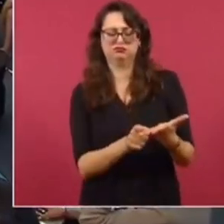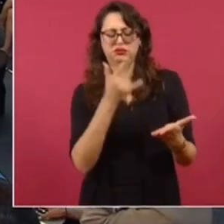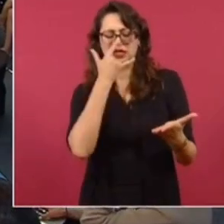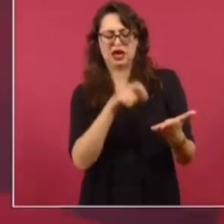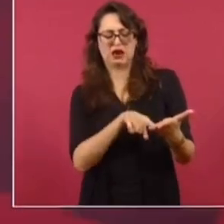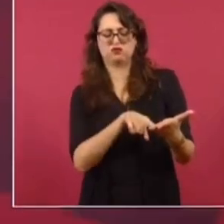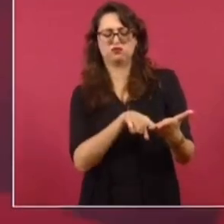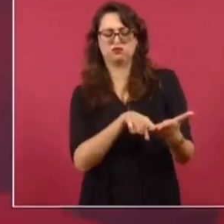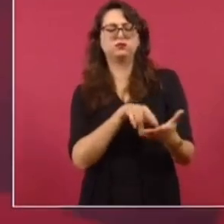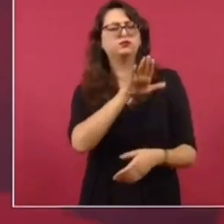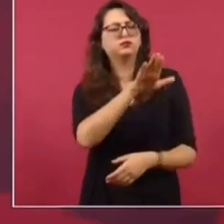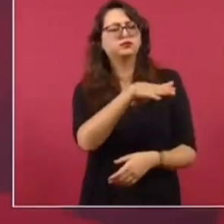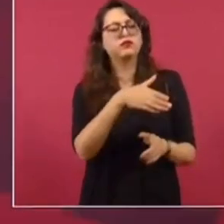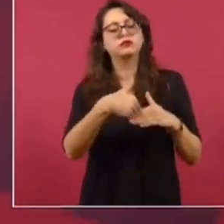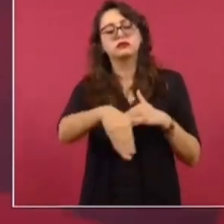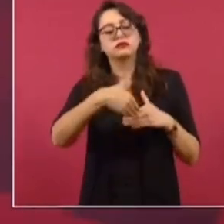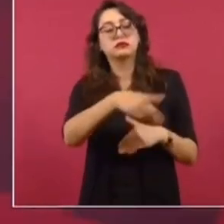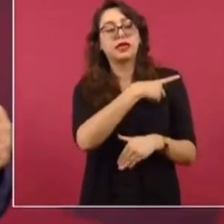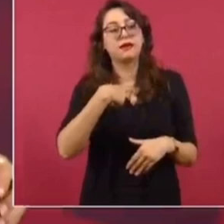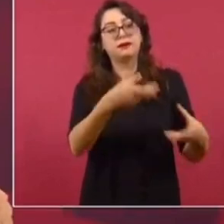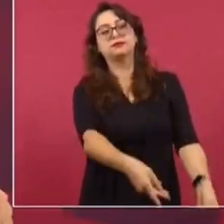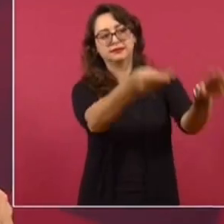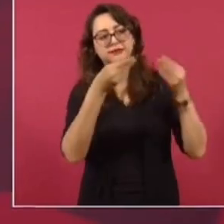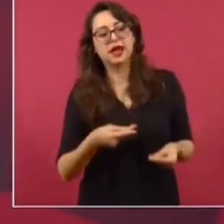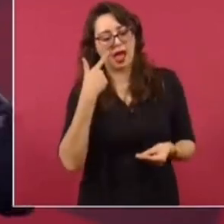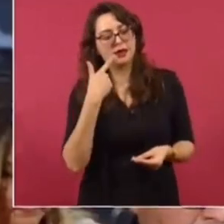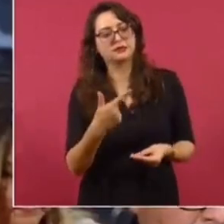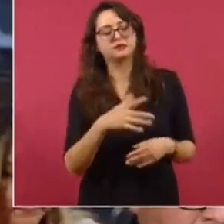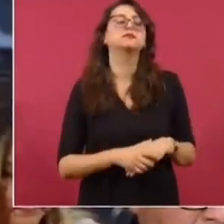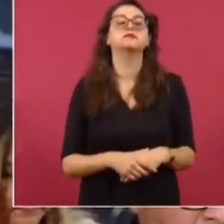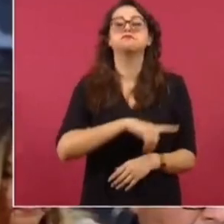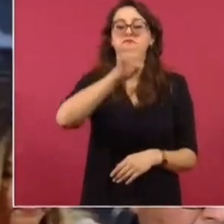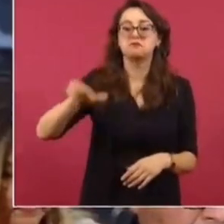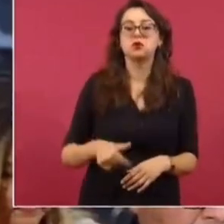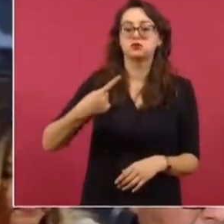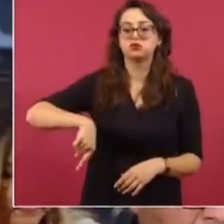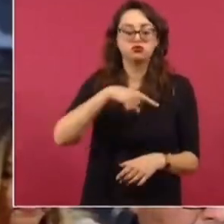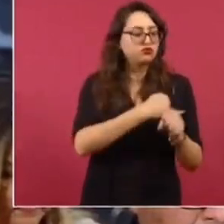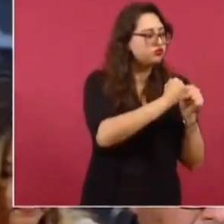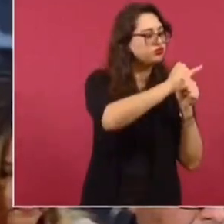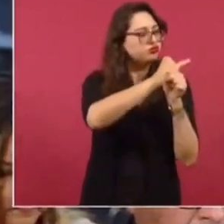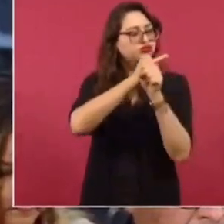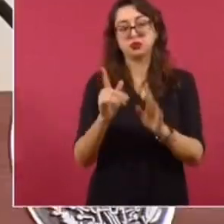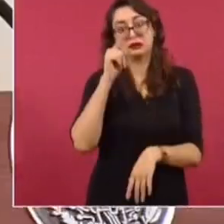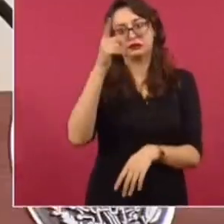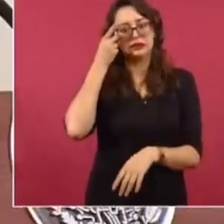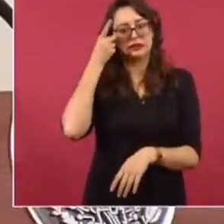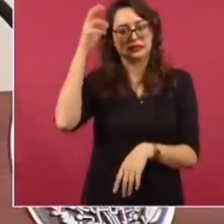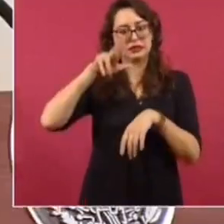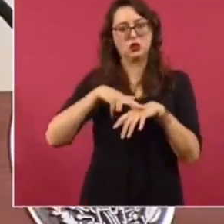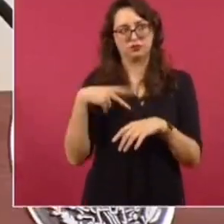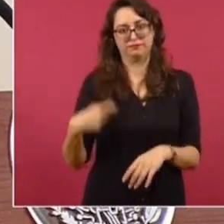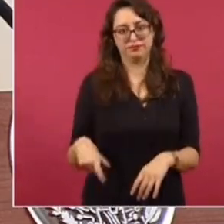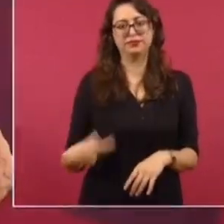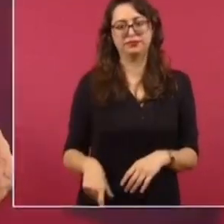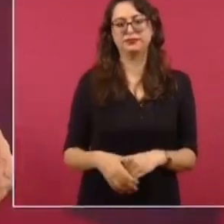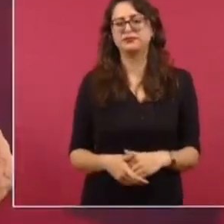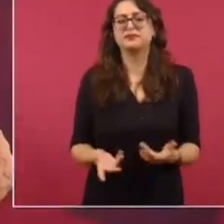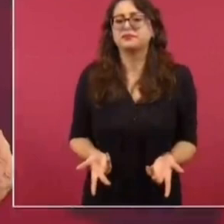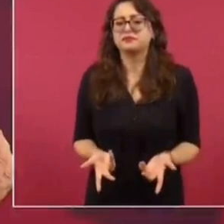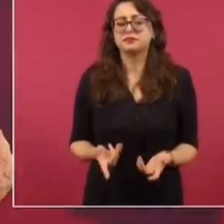supuestas anomalías. Al final, se resuelve. Sí, se aclara de lo que se trata. No hay